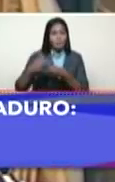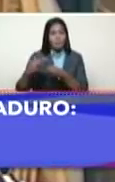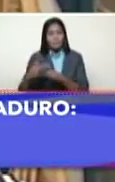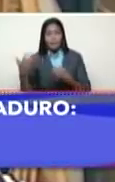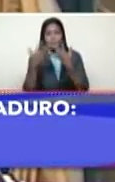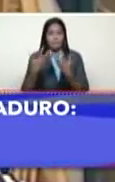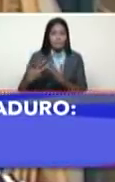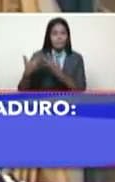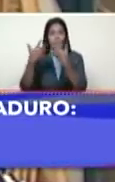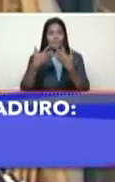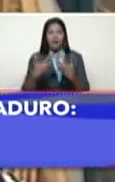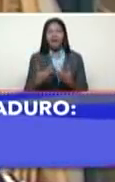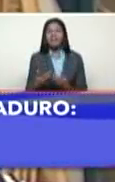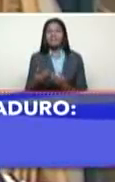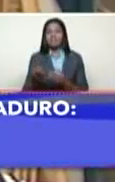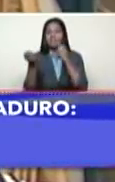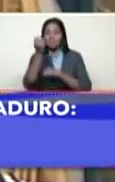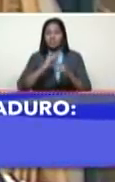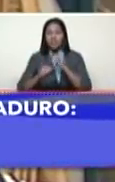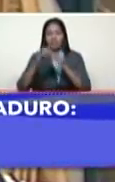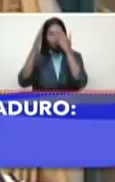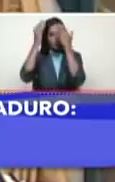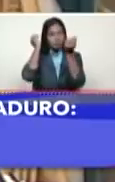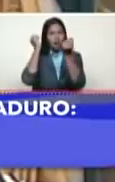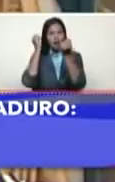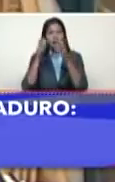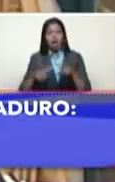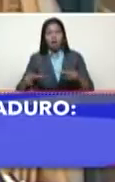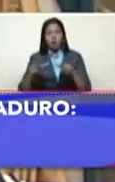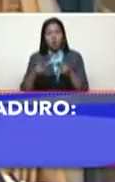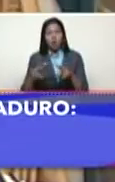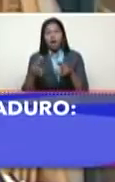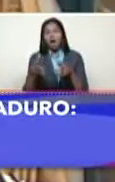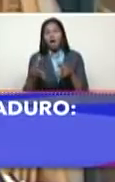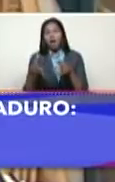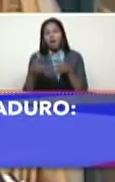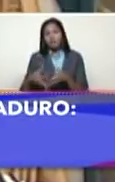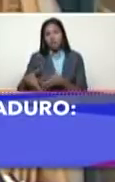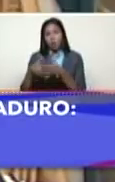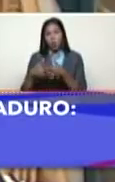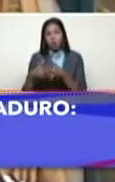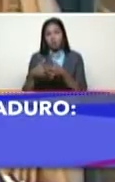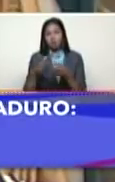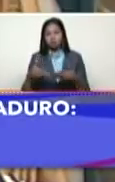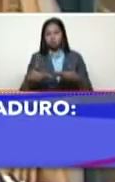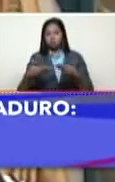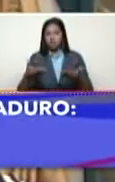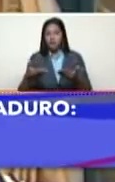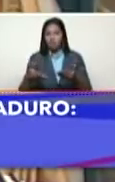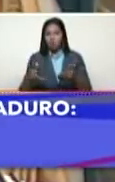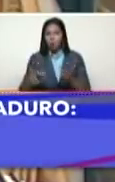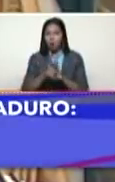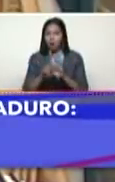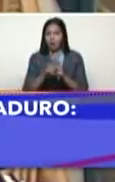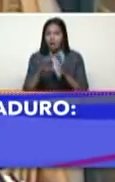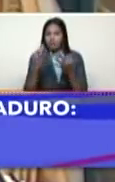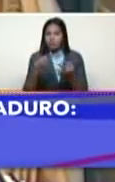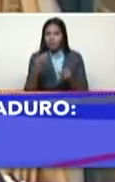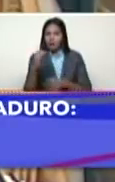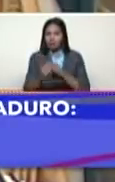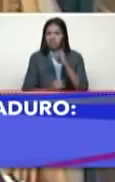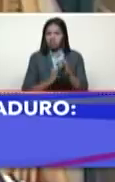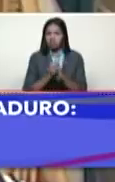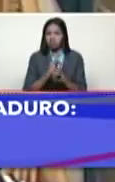defendiendo el recinto de la Embajada de Venezuela en los Estados Unidos, que ha sido cedido legalmente, de acuerdo a las leyes